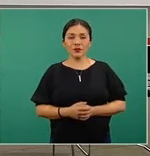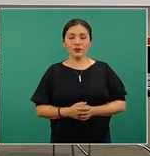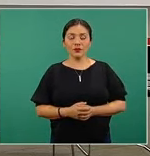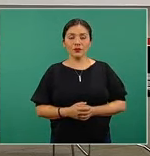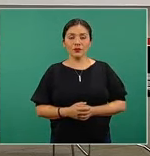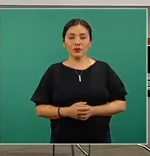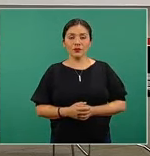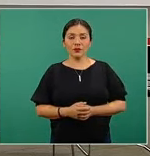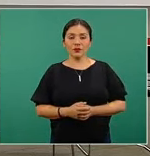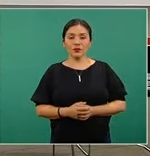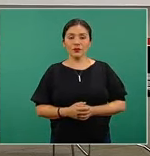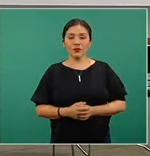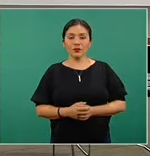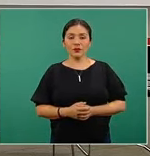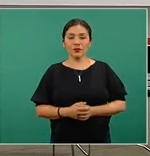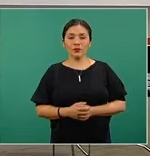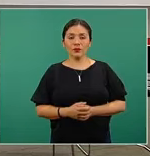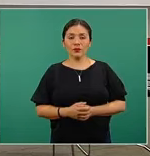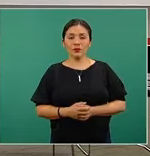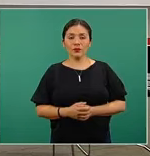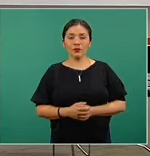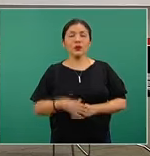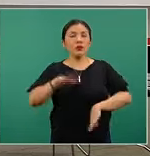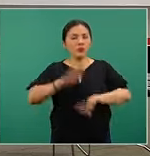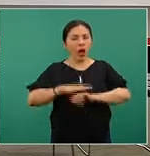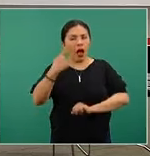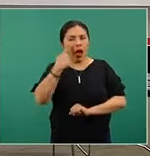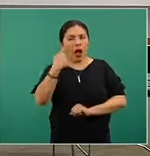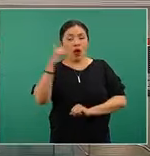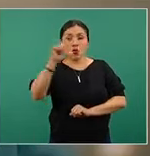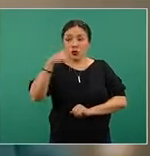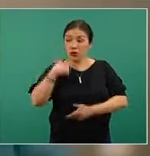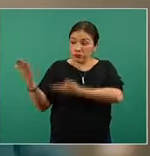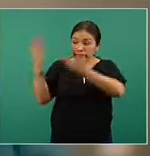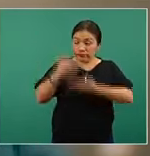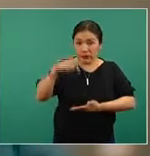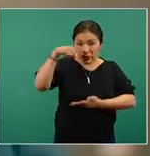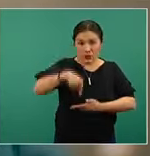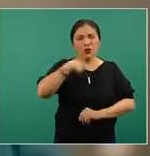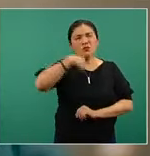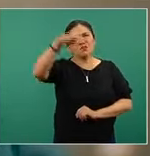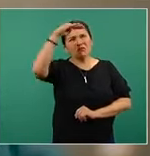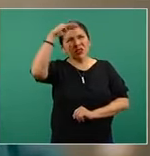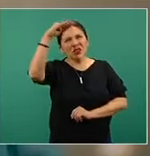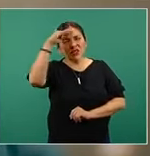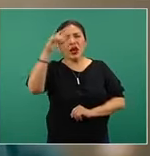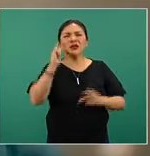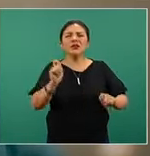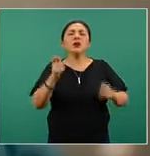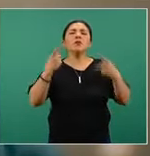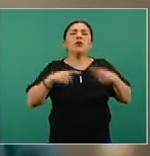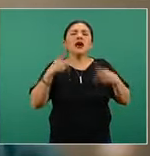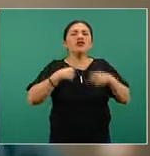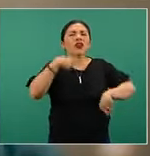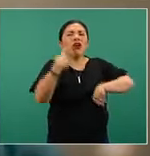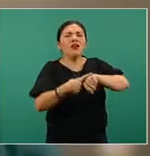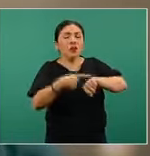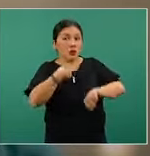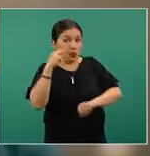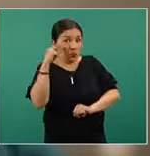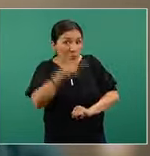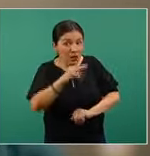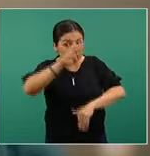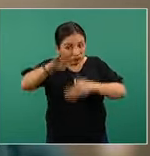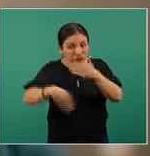cuando yo vengo pensando que los pacientes no voy a ver del día